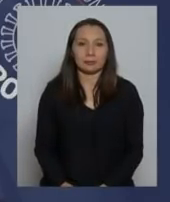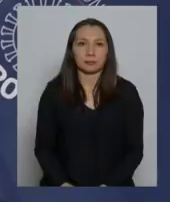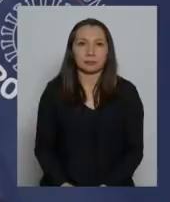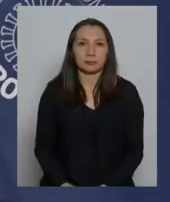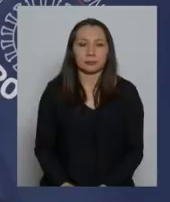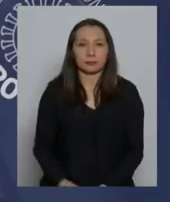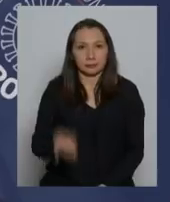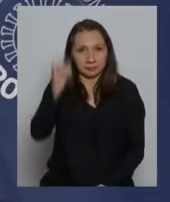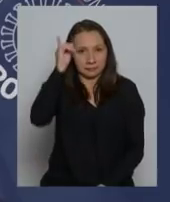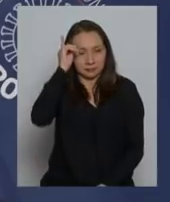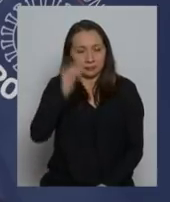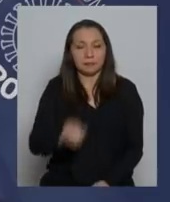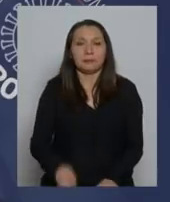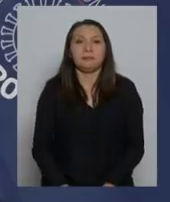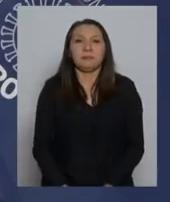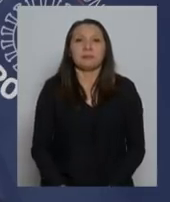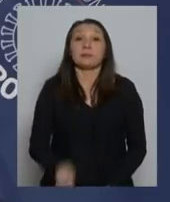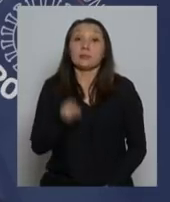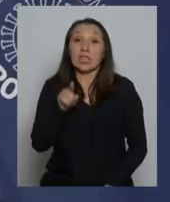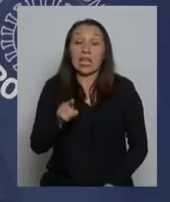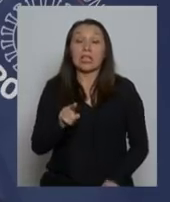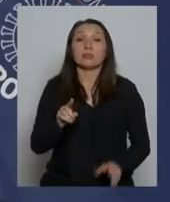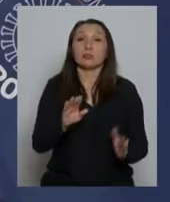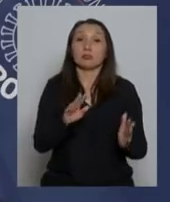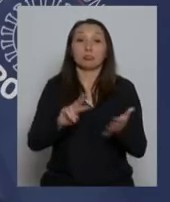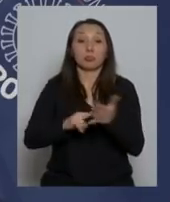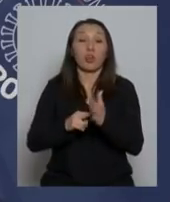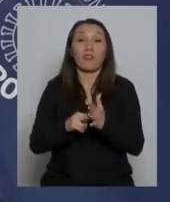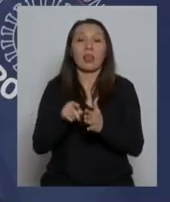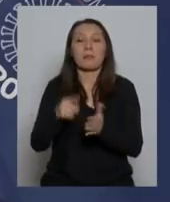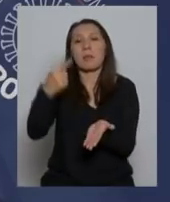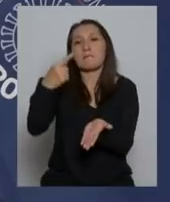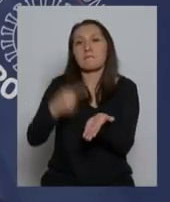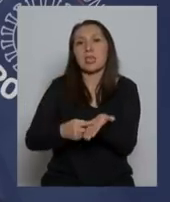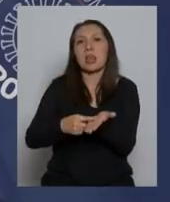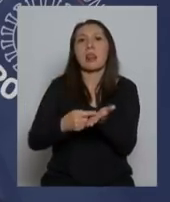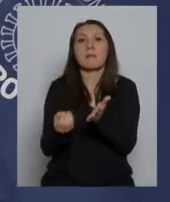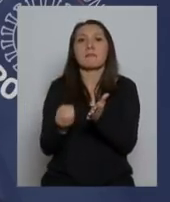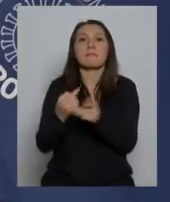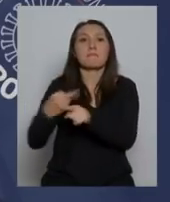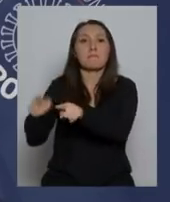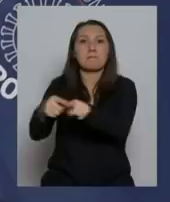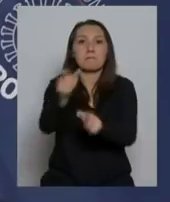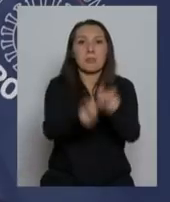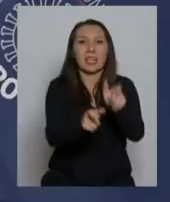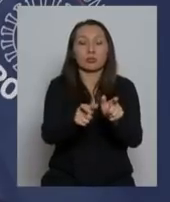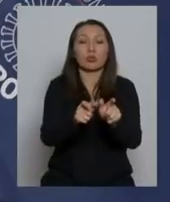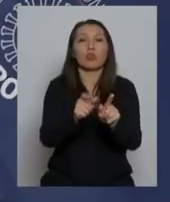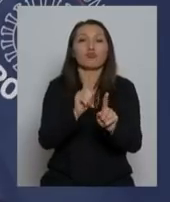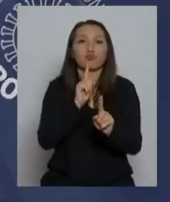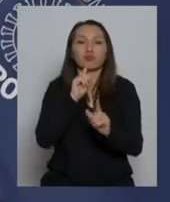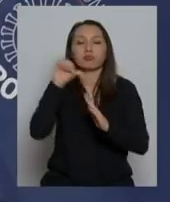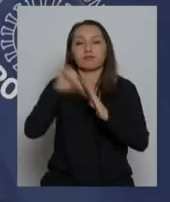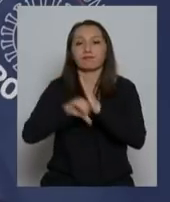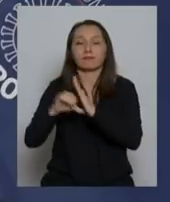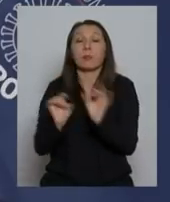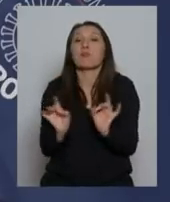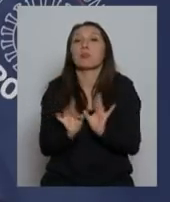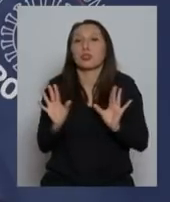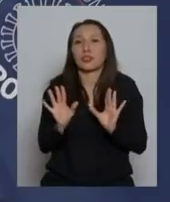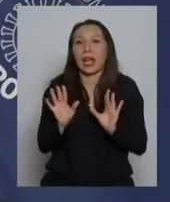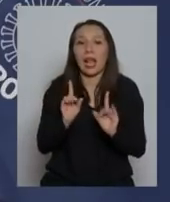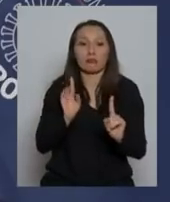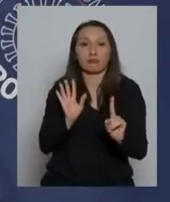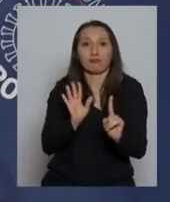perdón. Eso motiva una cuarentena de aproximadamente 1.000 otras personas que han estado o cumplen con la condición de estar